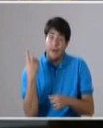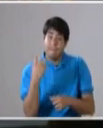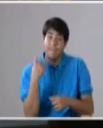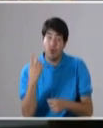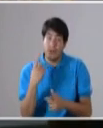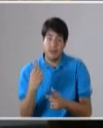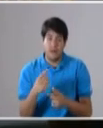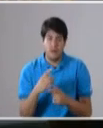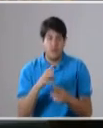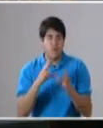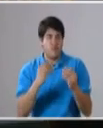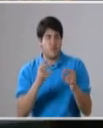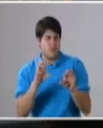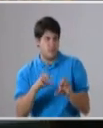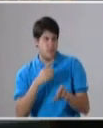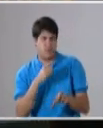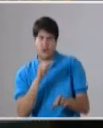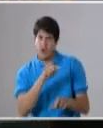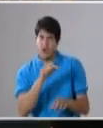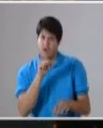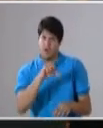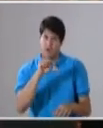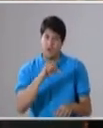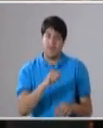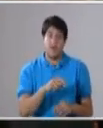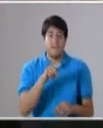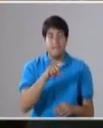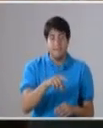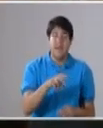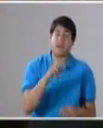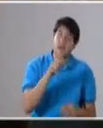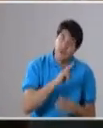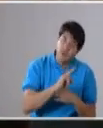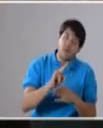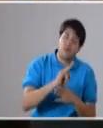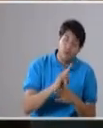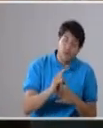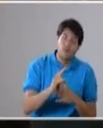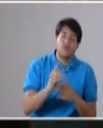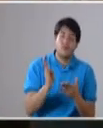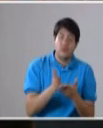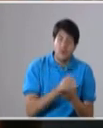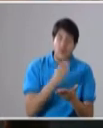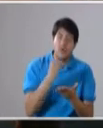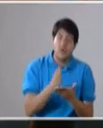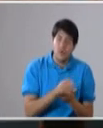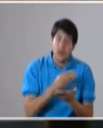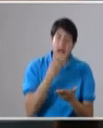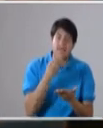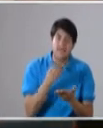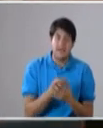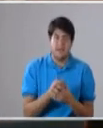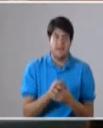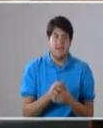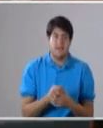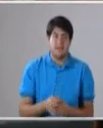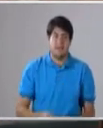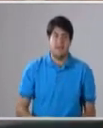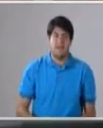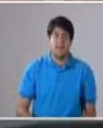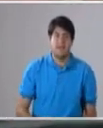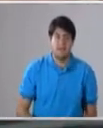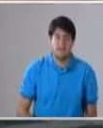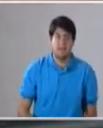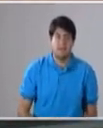Biblia, porque la palabra hebrea era carar y quería decir dar vueltas sobre sí mismo con vehemencia,